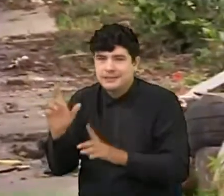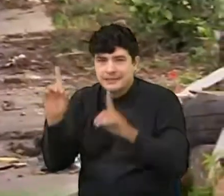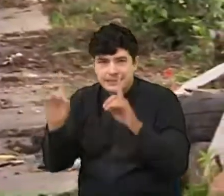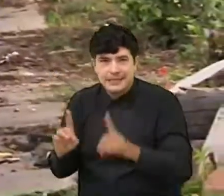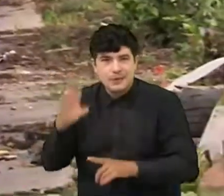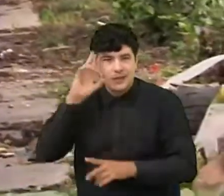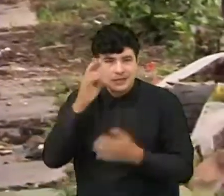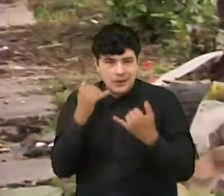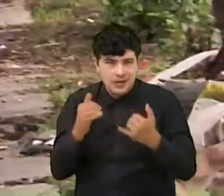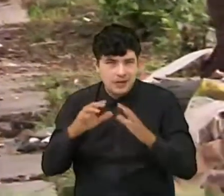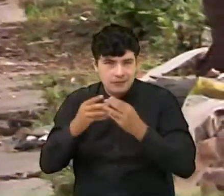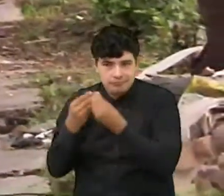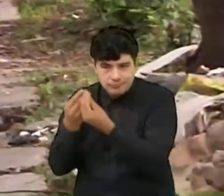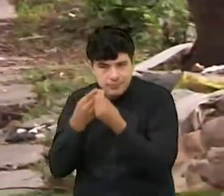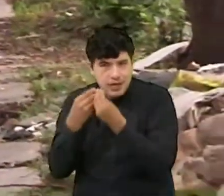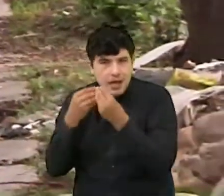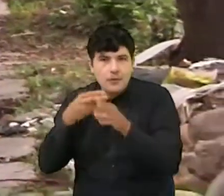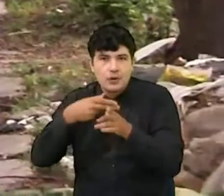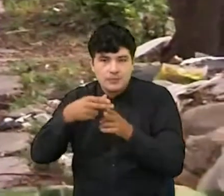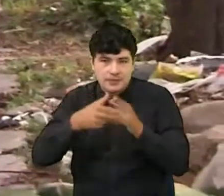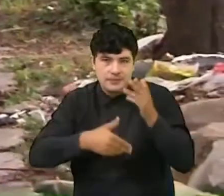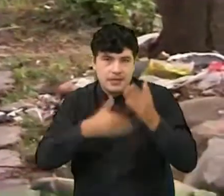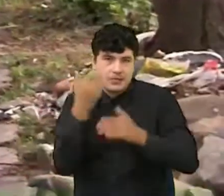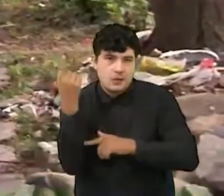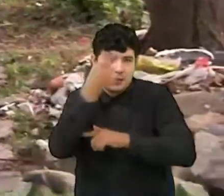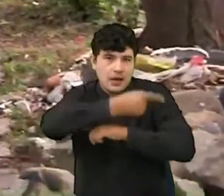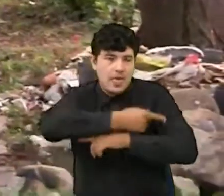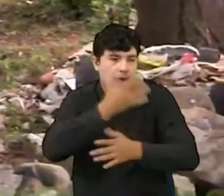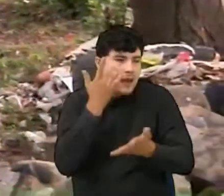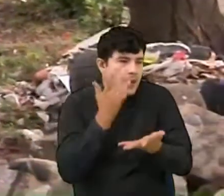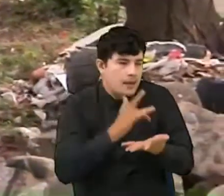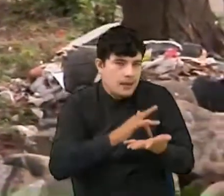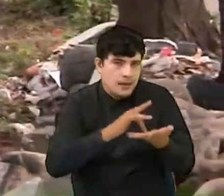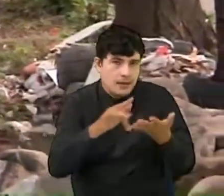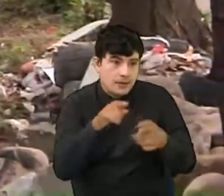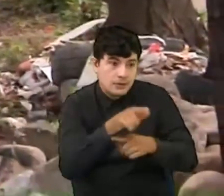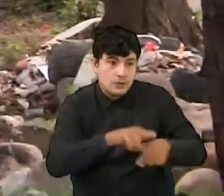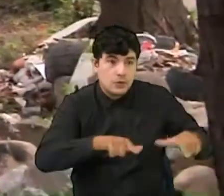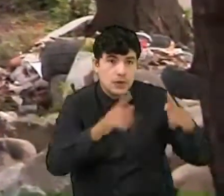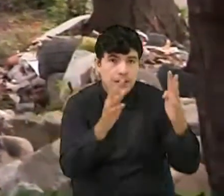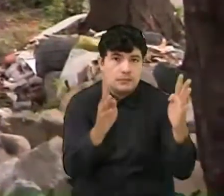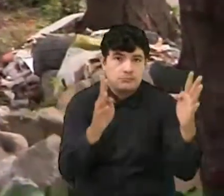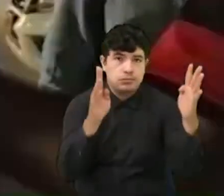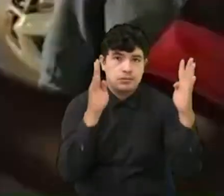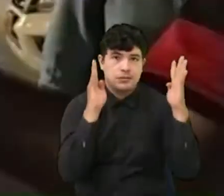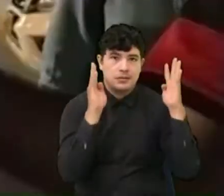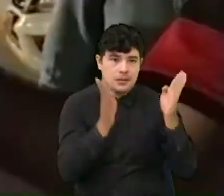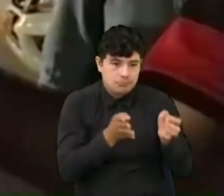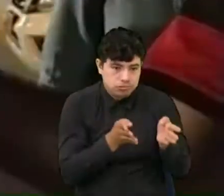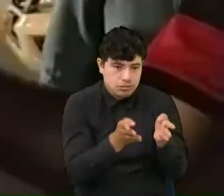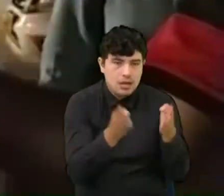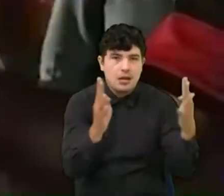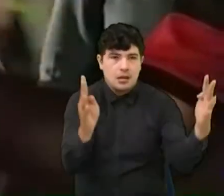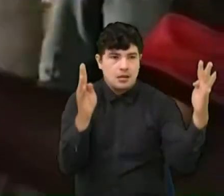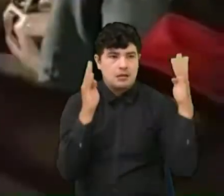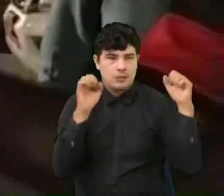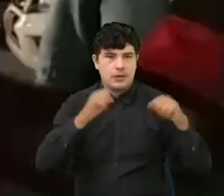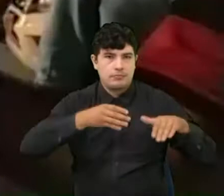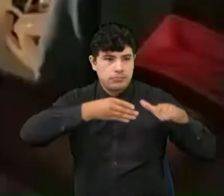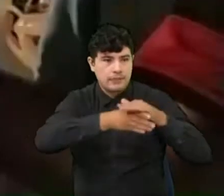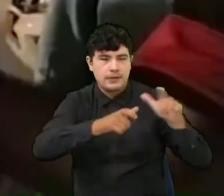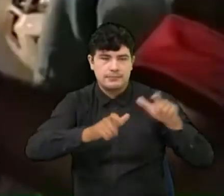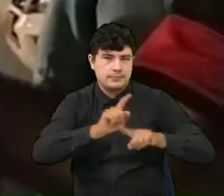recuperación y mantenimiento de estas zonas, implementando contenedores en estos puntos. Ahí están presentes en la reunión de las tres